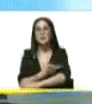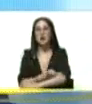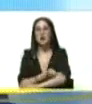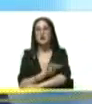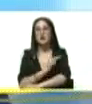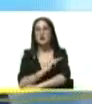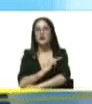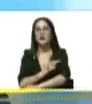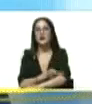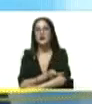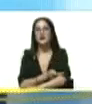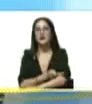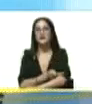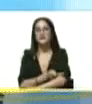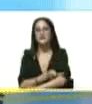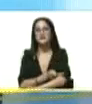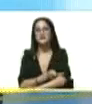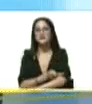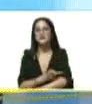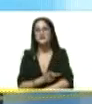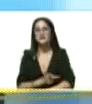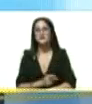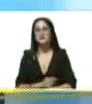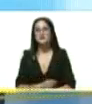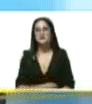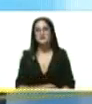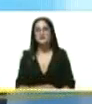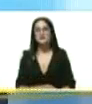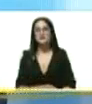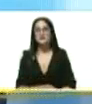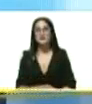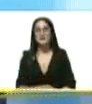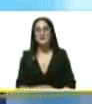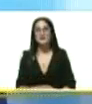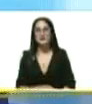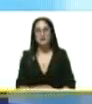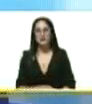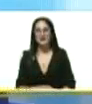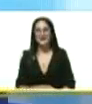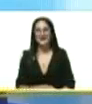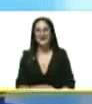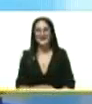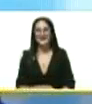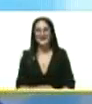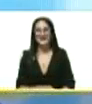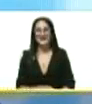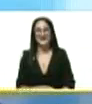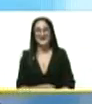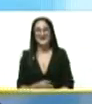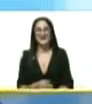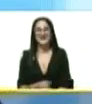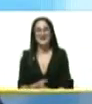la artillería, ministro de Alimentación, mayor general de la patria. Y bueno,